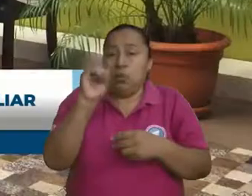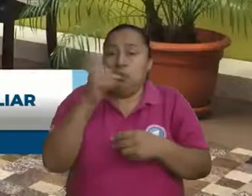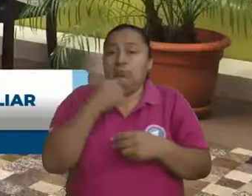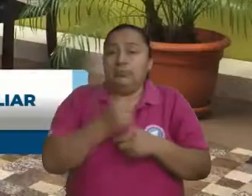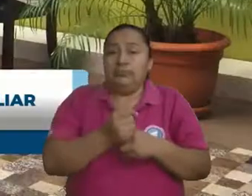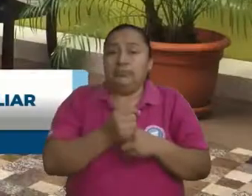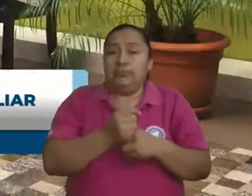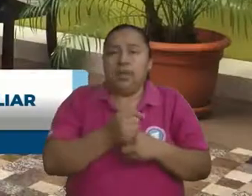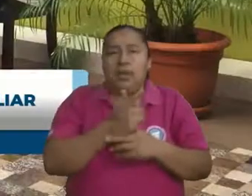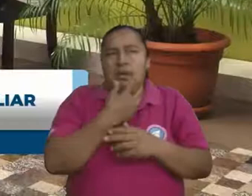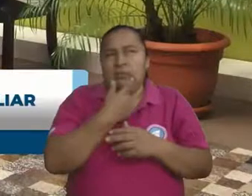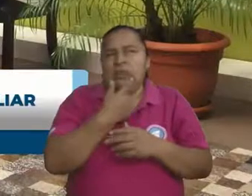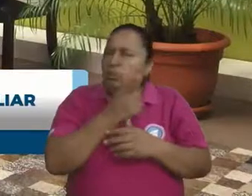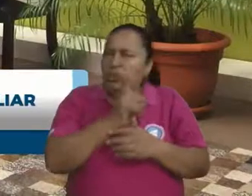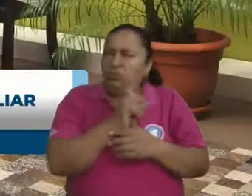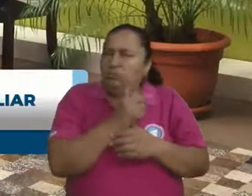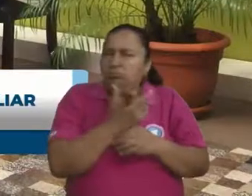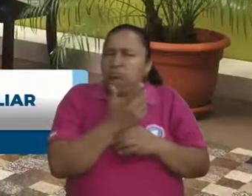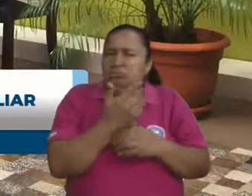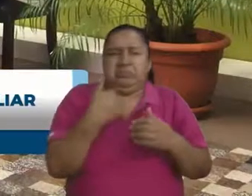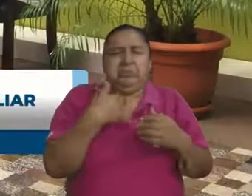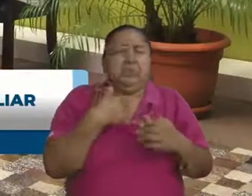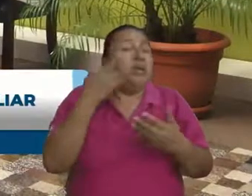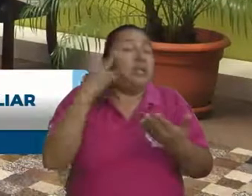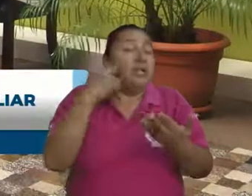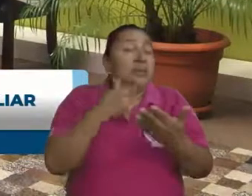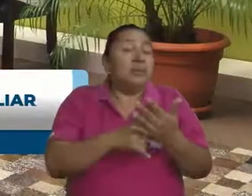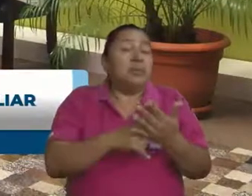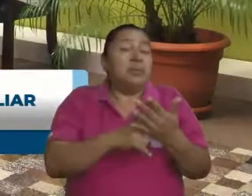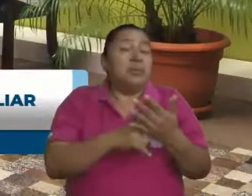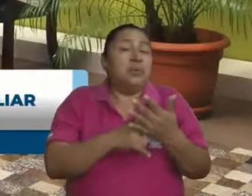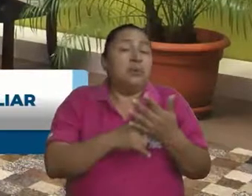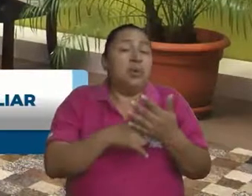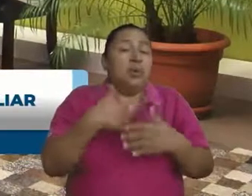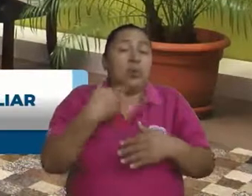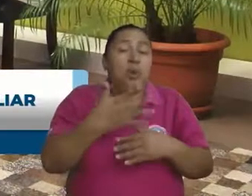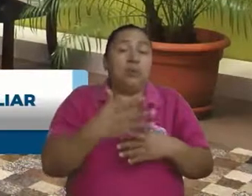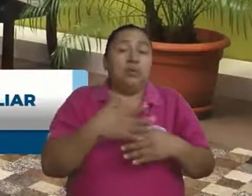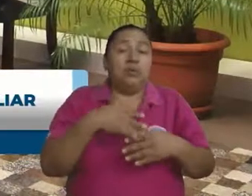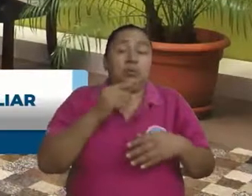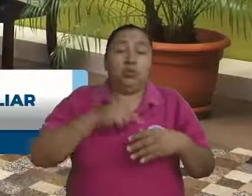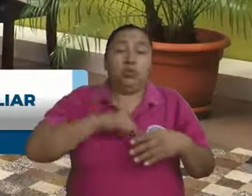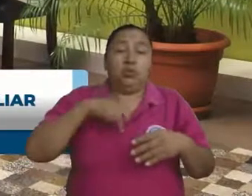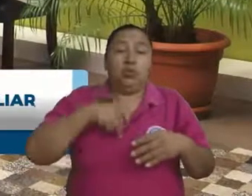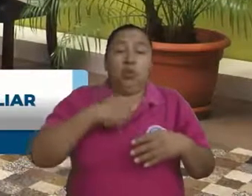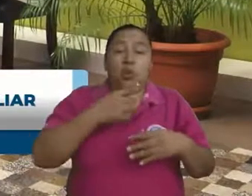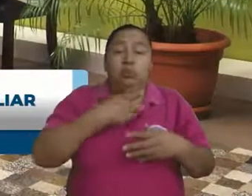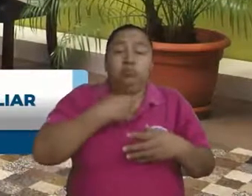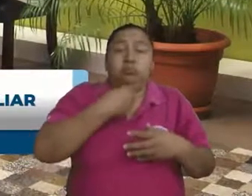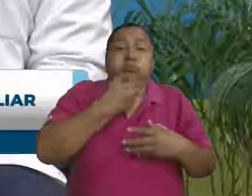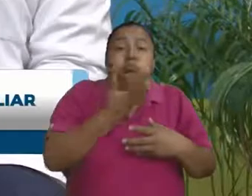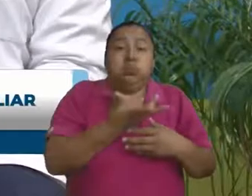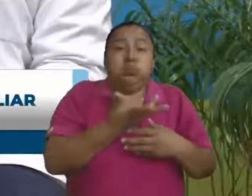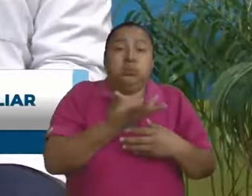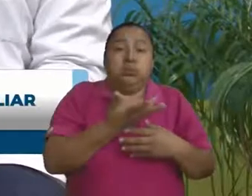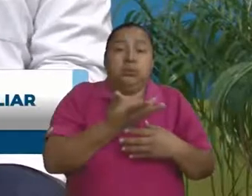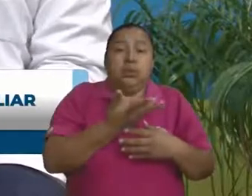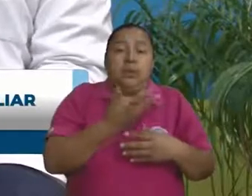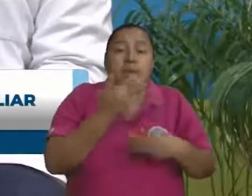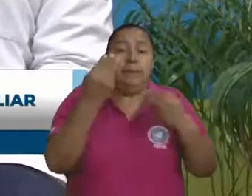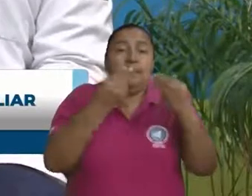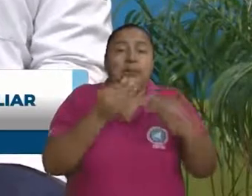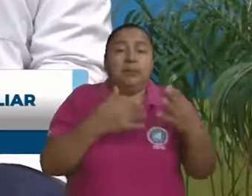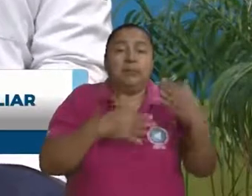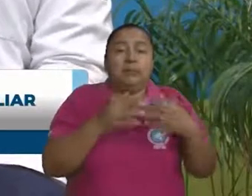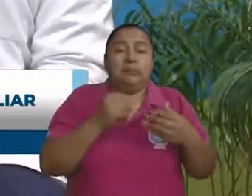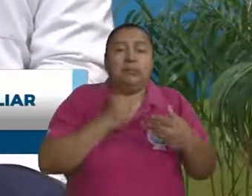no? Pues no necesariamente. Recordemos que cuando nosotros vomitamos, eliminamos material lo más cerca, por así